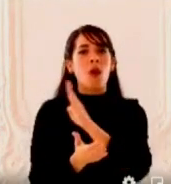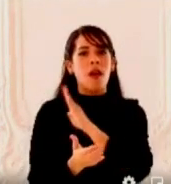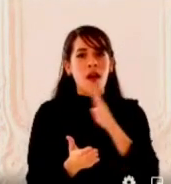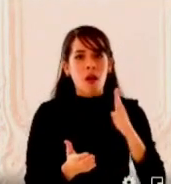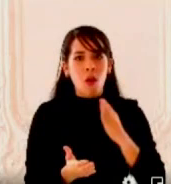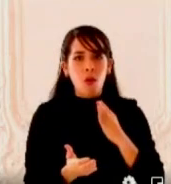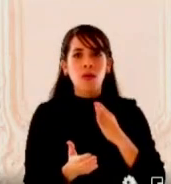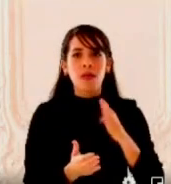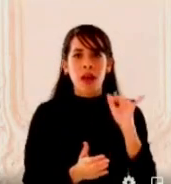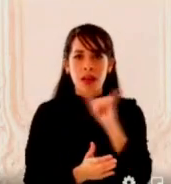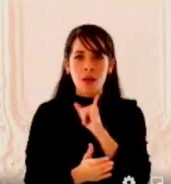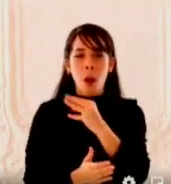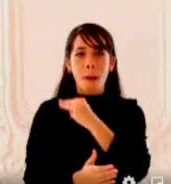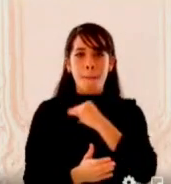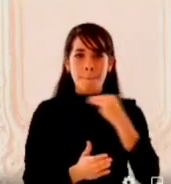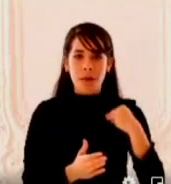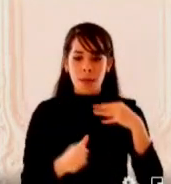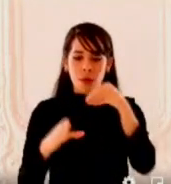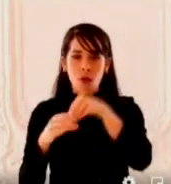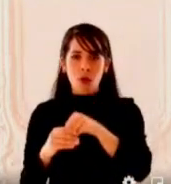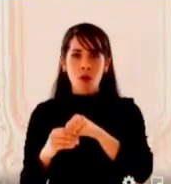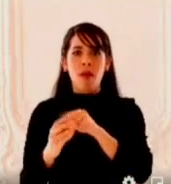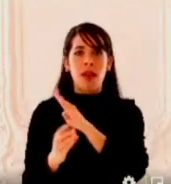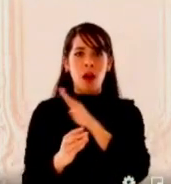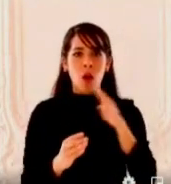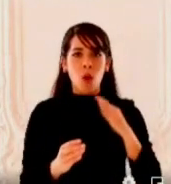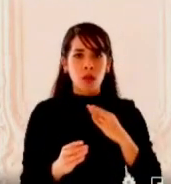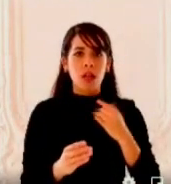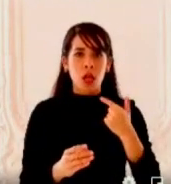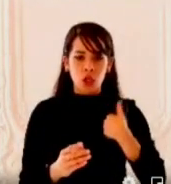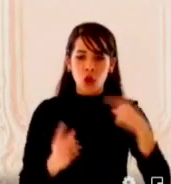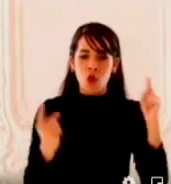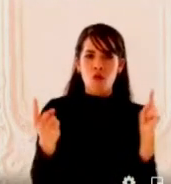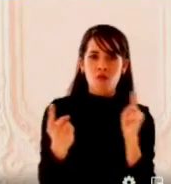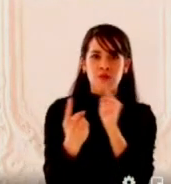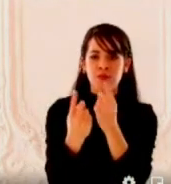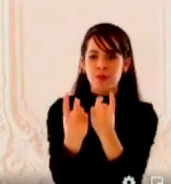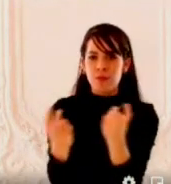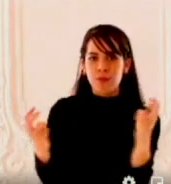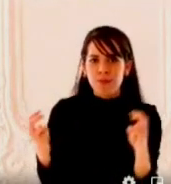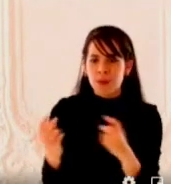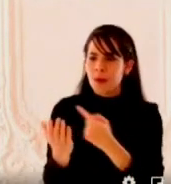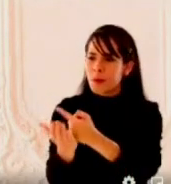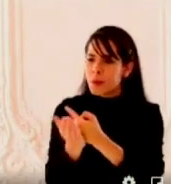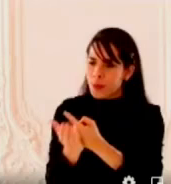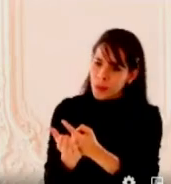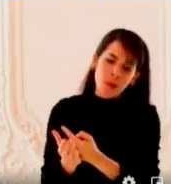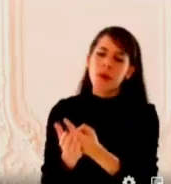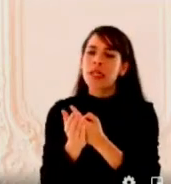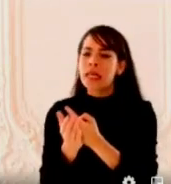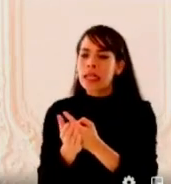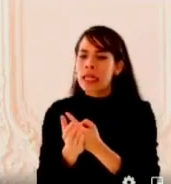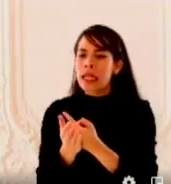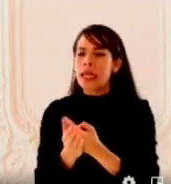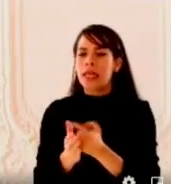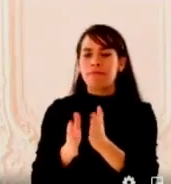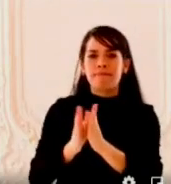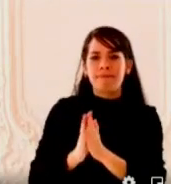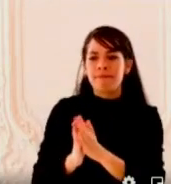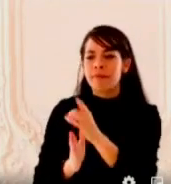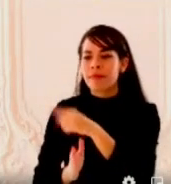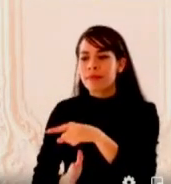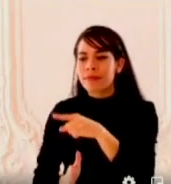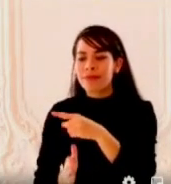todos los miembros de la Junta. Voy a reclamarle a la Junta que tenga mayor deferencia al gobierno de Puerto Rico en el área